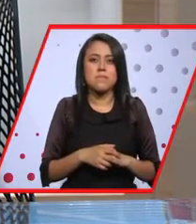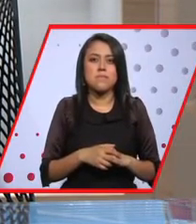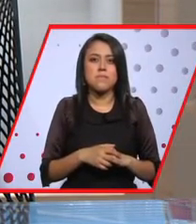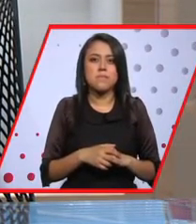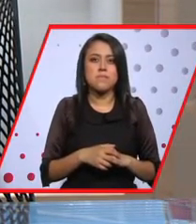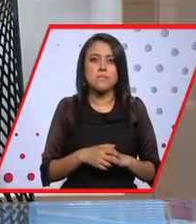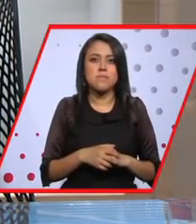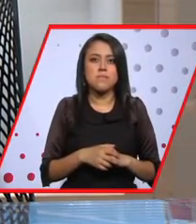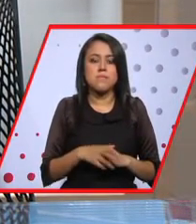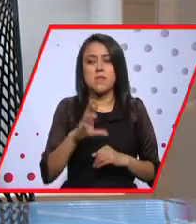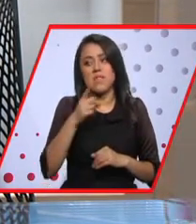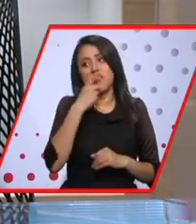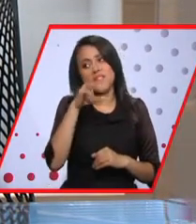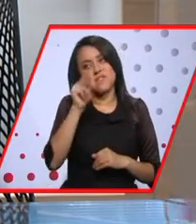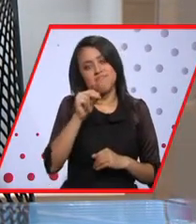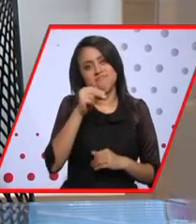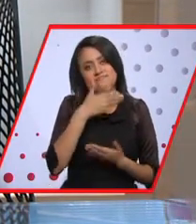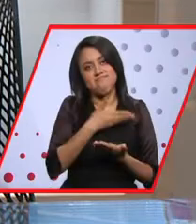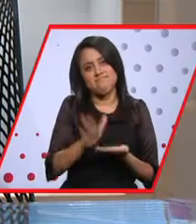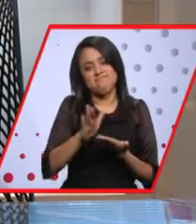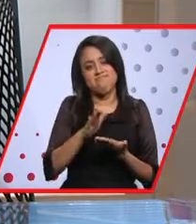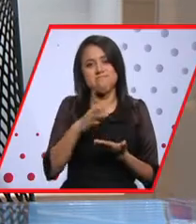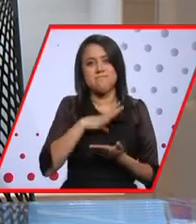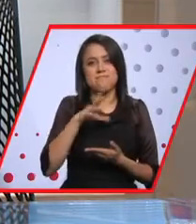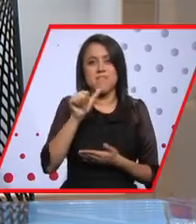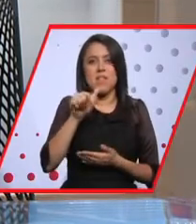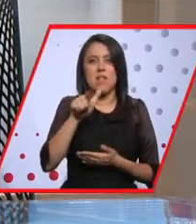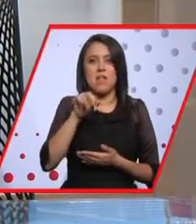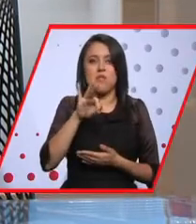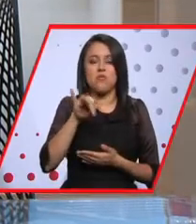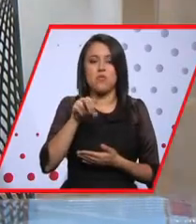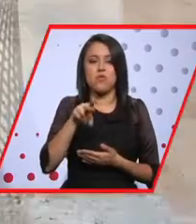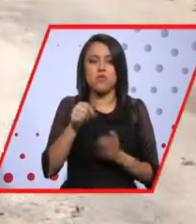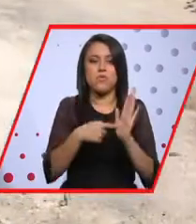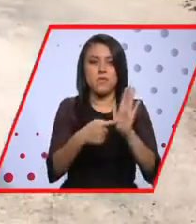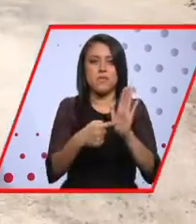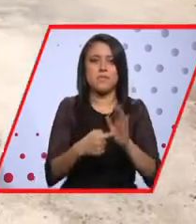que lo despiden. Alfonso Vargas.